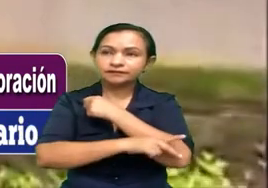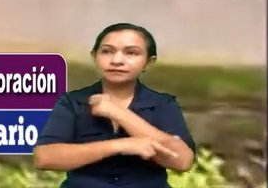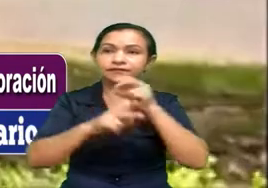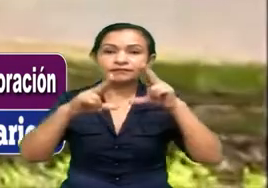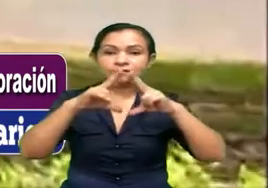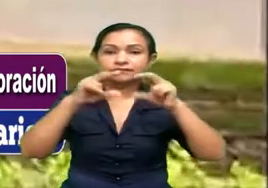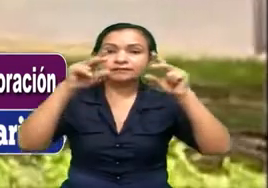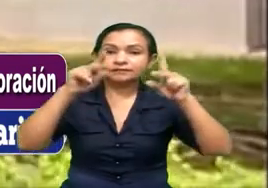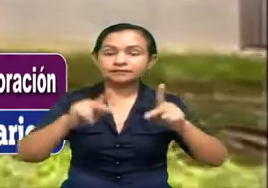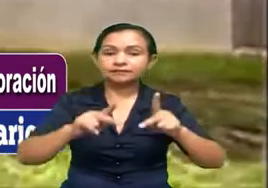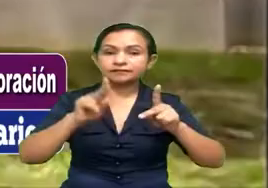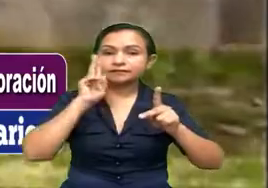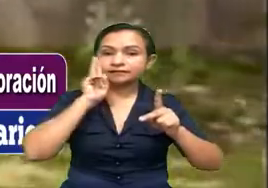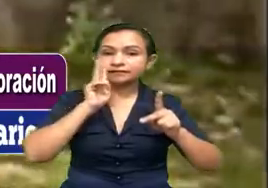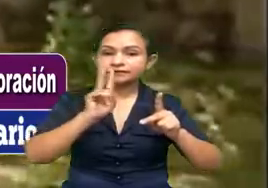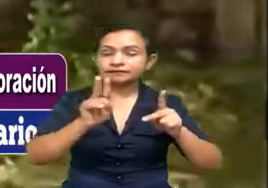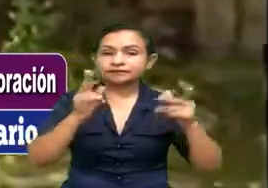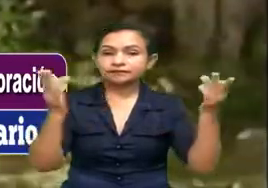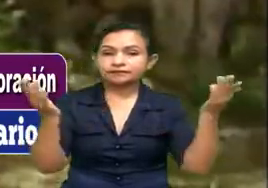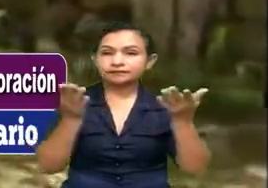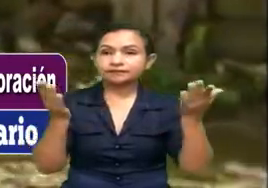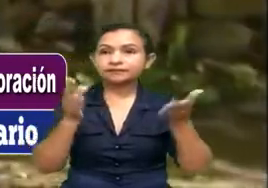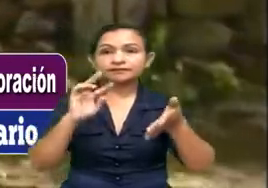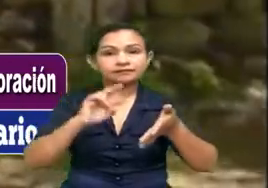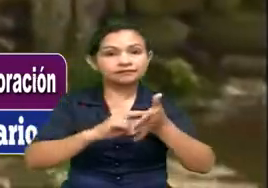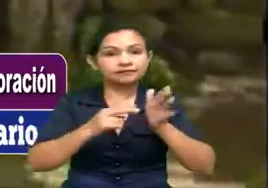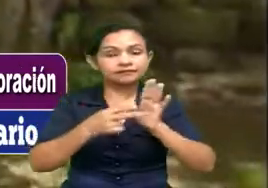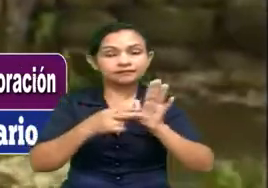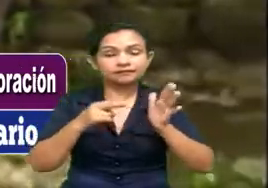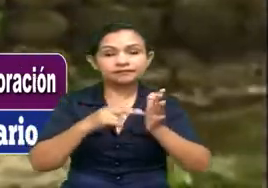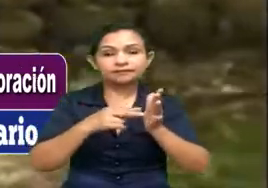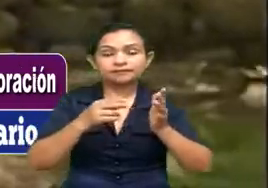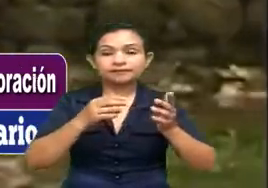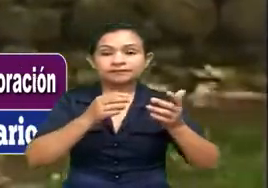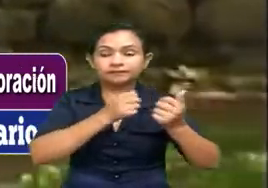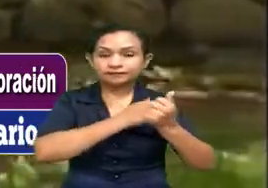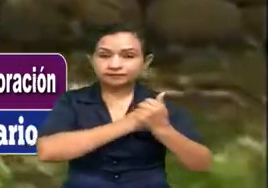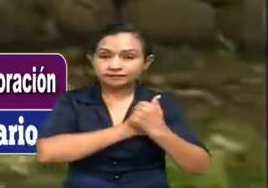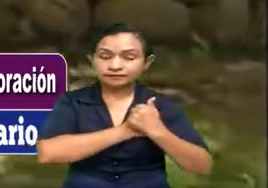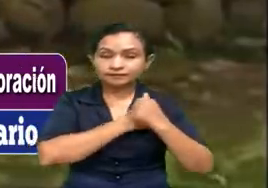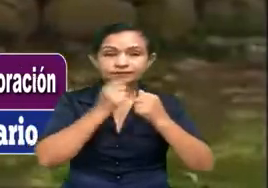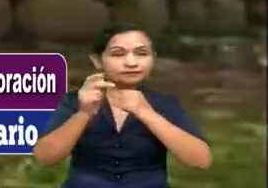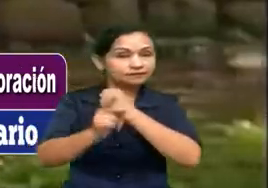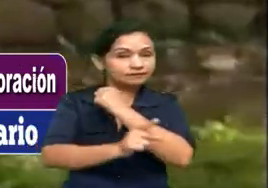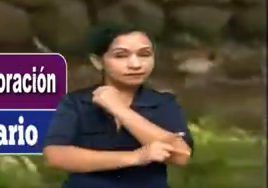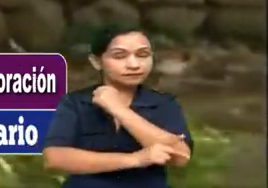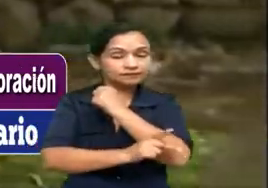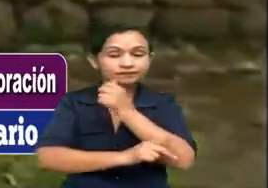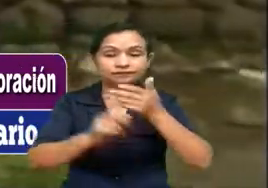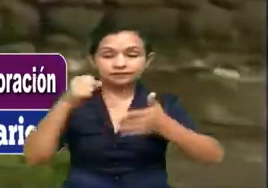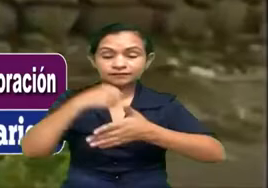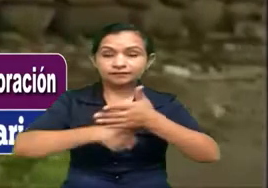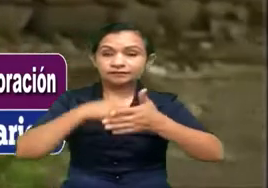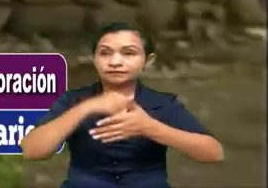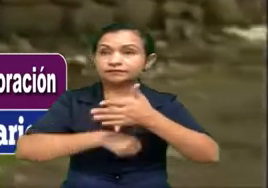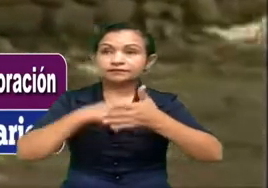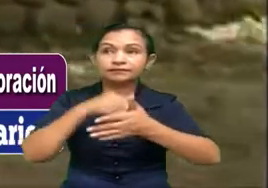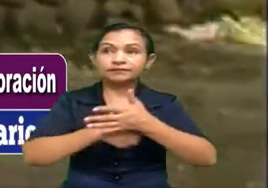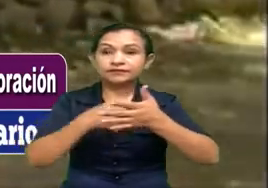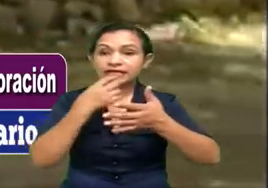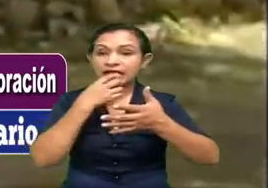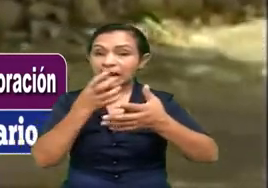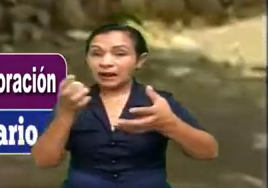el reflejo y la imagen, el símbolo de ese patriotismo y de esa lucha está en la